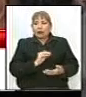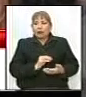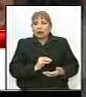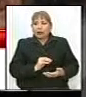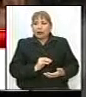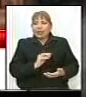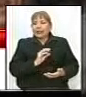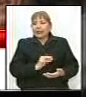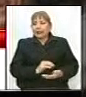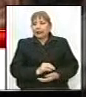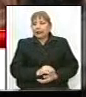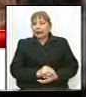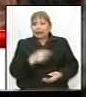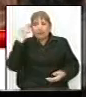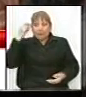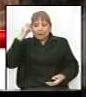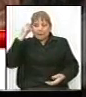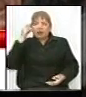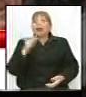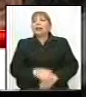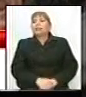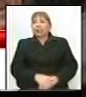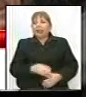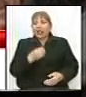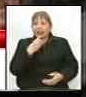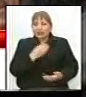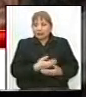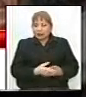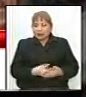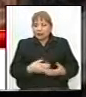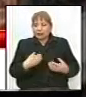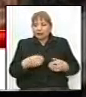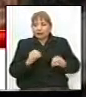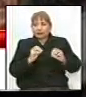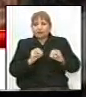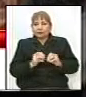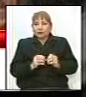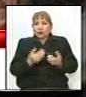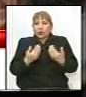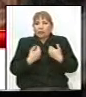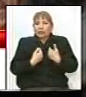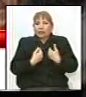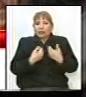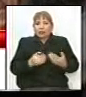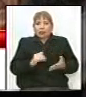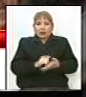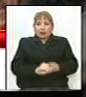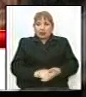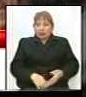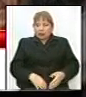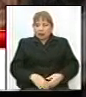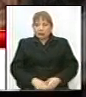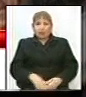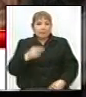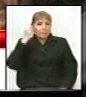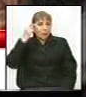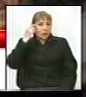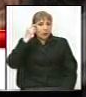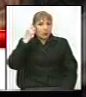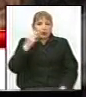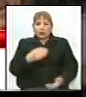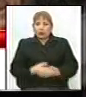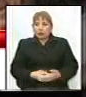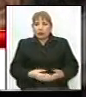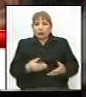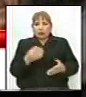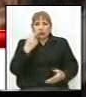partido político. Como se da el conocimiento, creo que acá está relacionado cuando tenía la vinculación del partido político, que de repente el señor